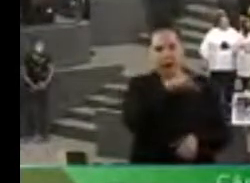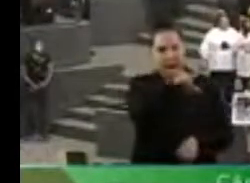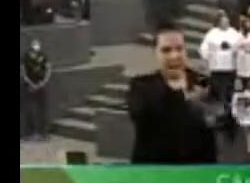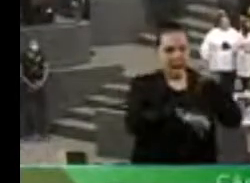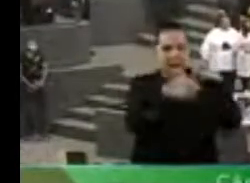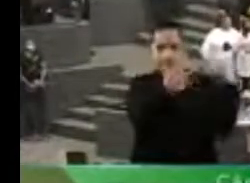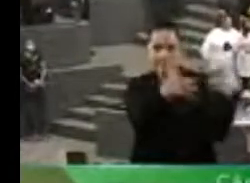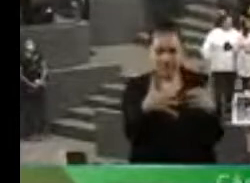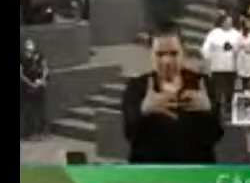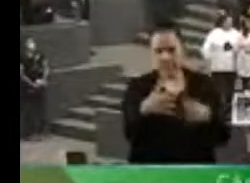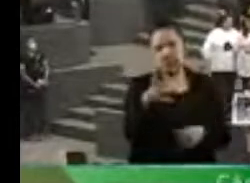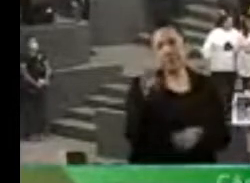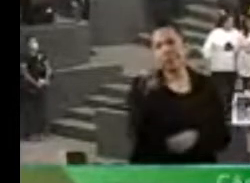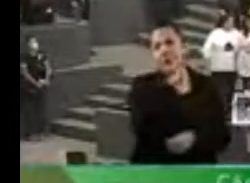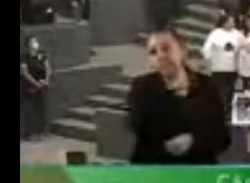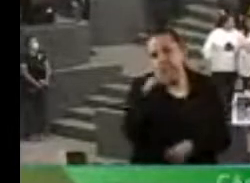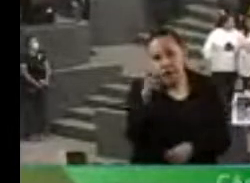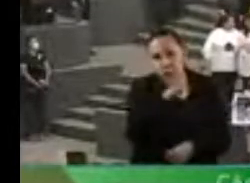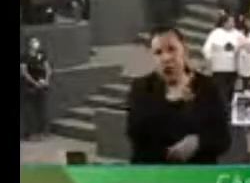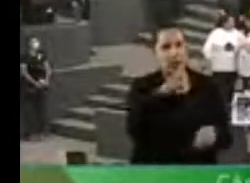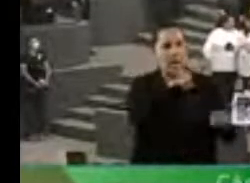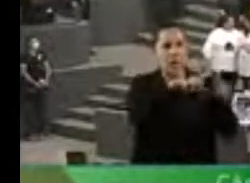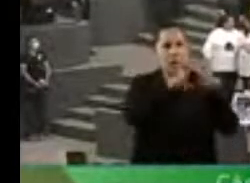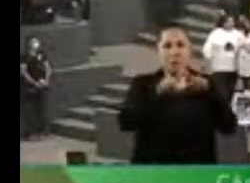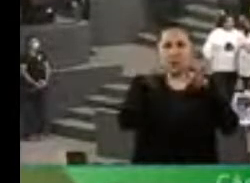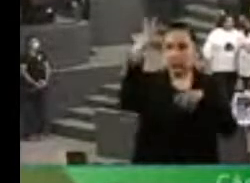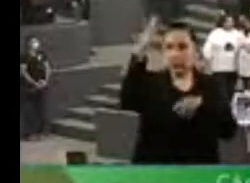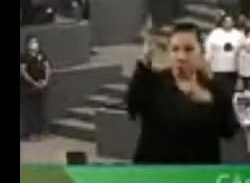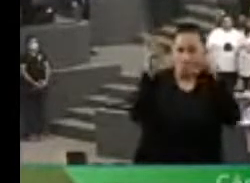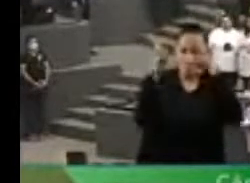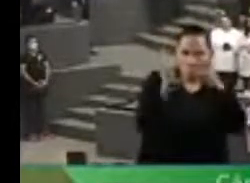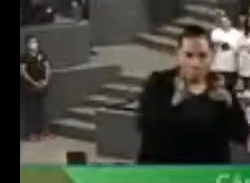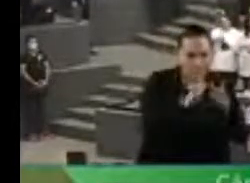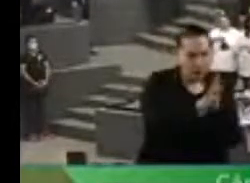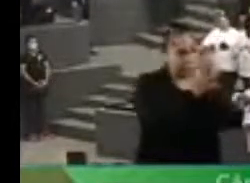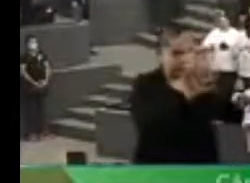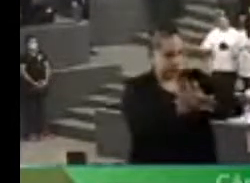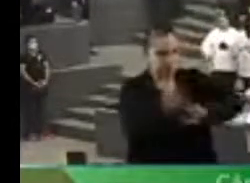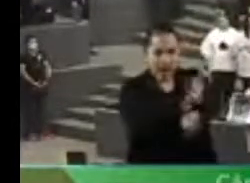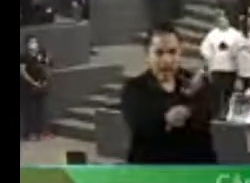empresas eólicas y fotovoltaicas en varios puntos del país.